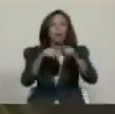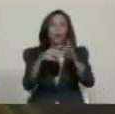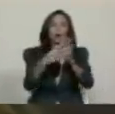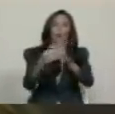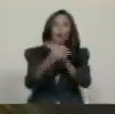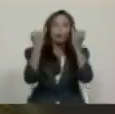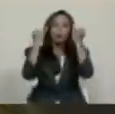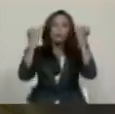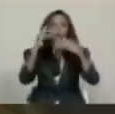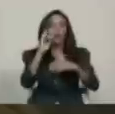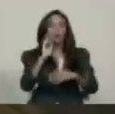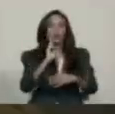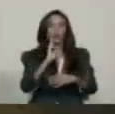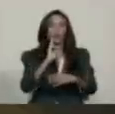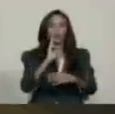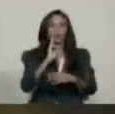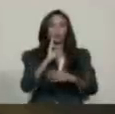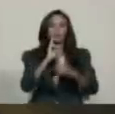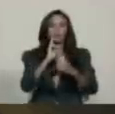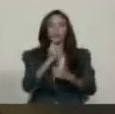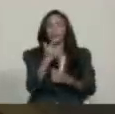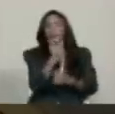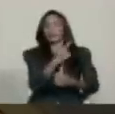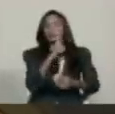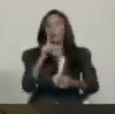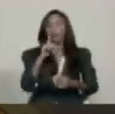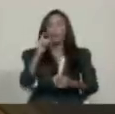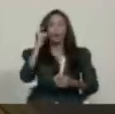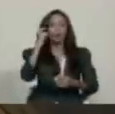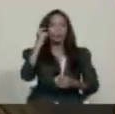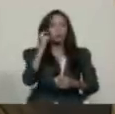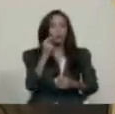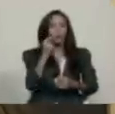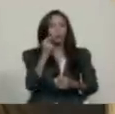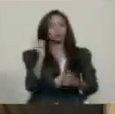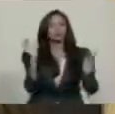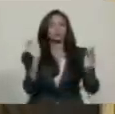Decir Antonio José de Sucre es decir